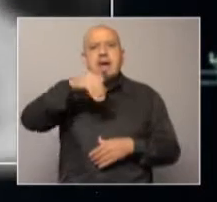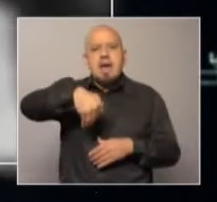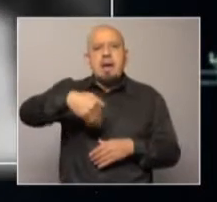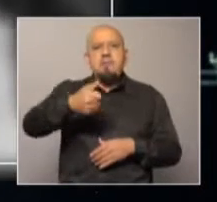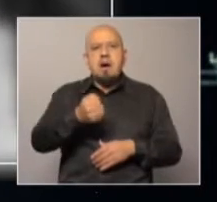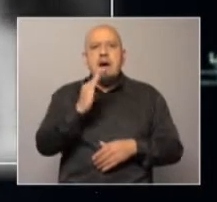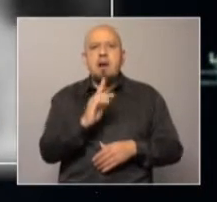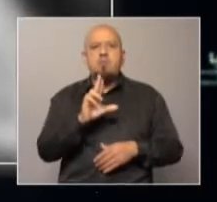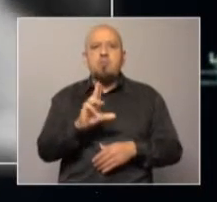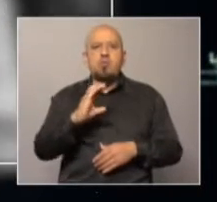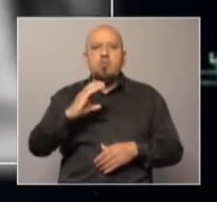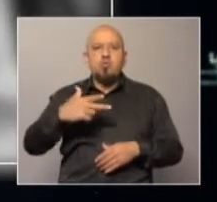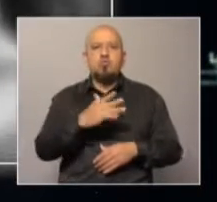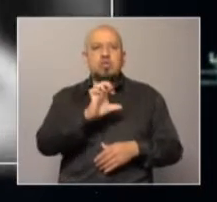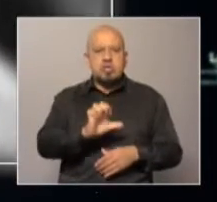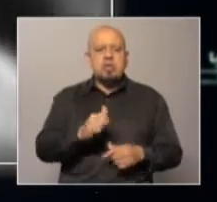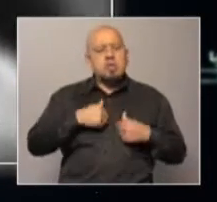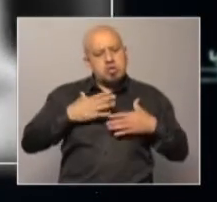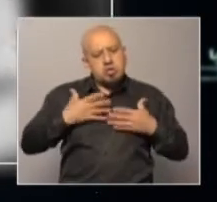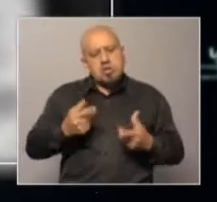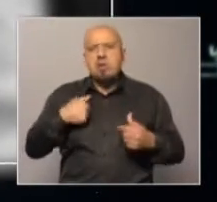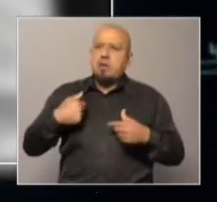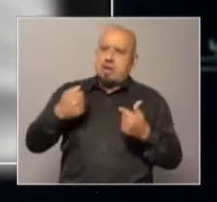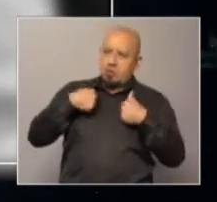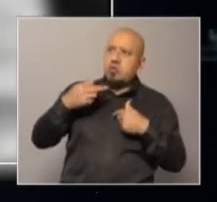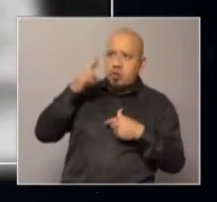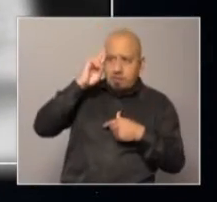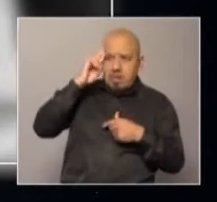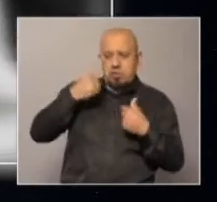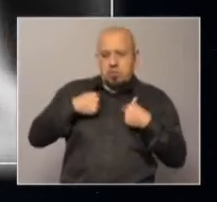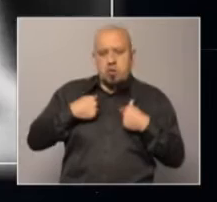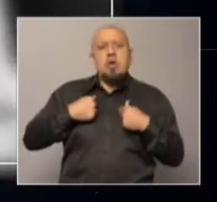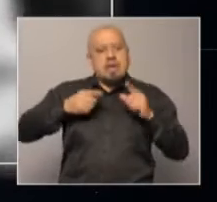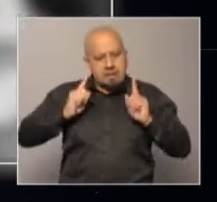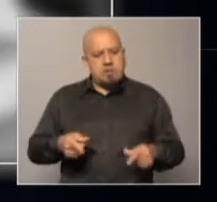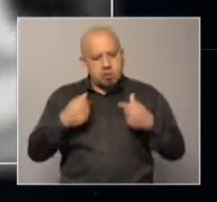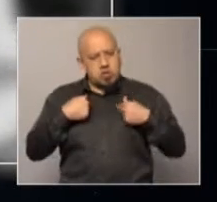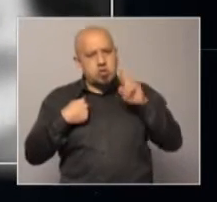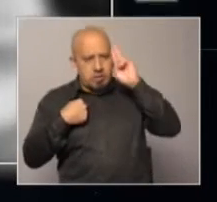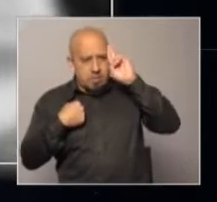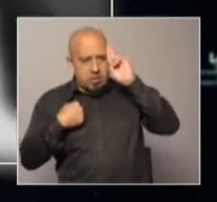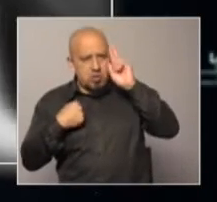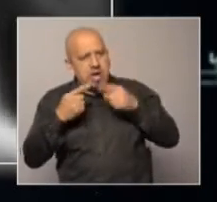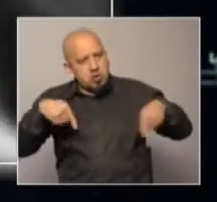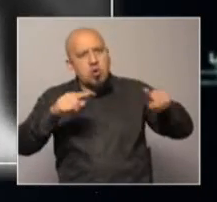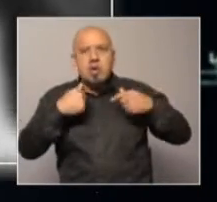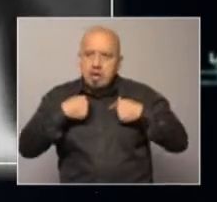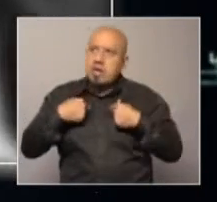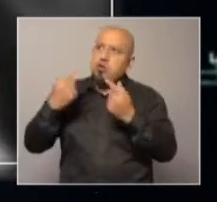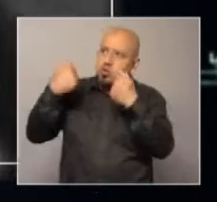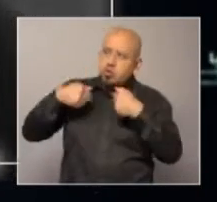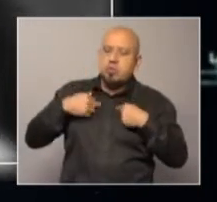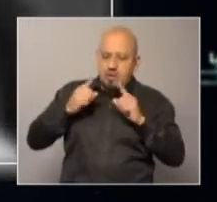país, quiero que seamos respetados y quiero que también nosotros respetemos, pero que nos respeten. Gracias por